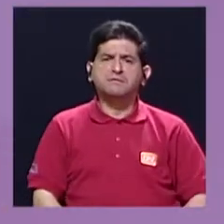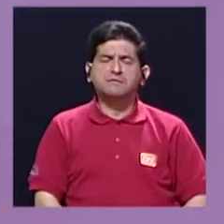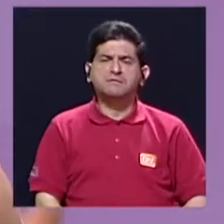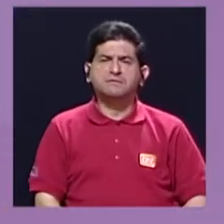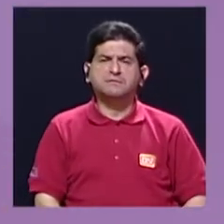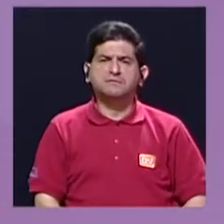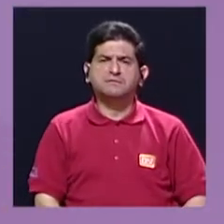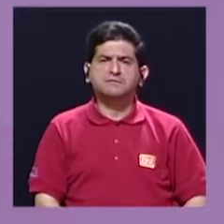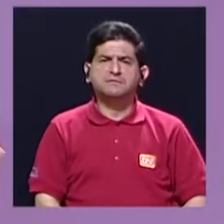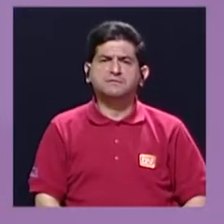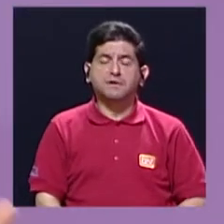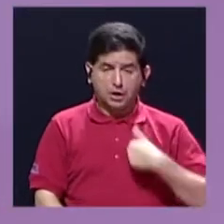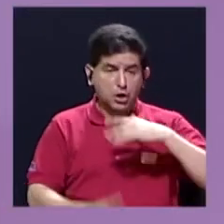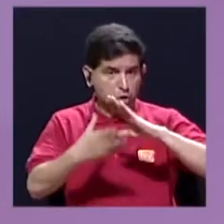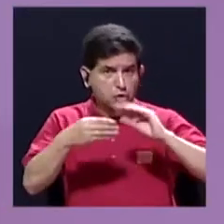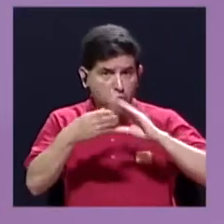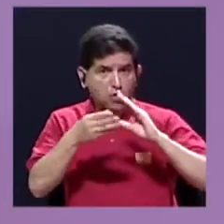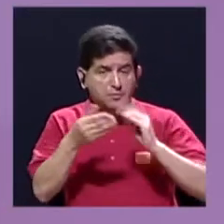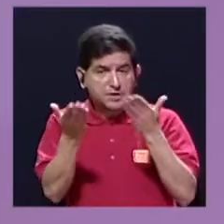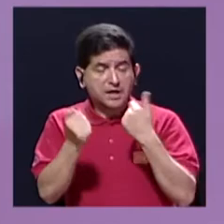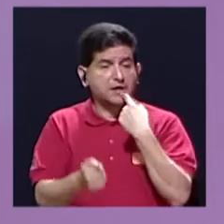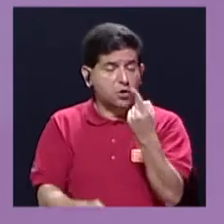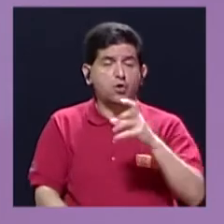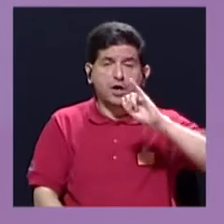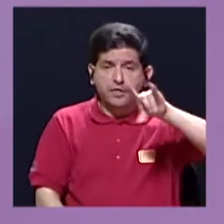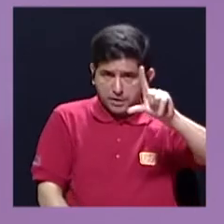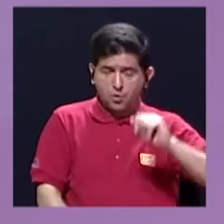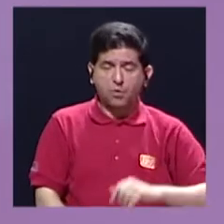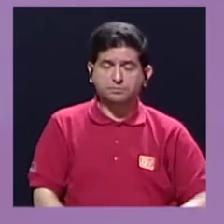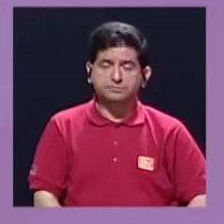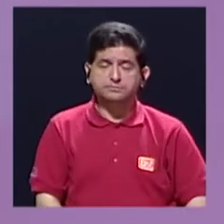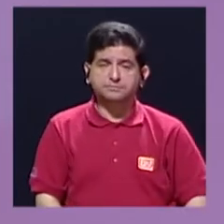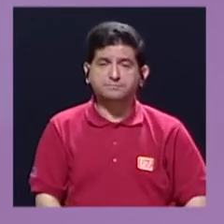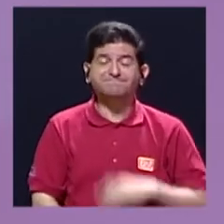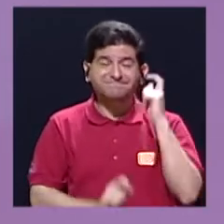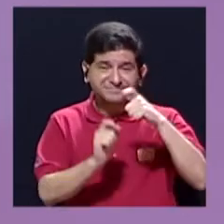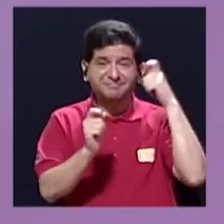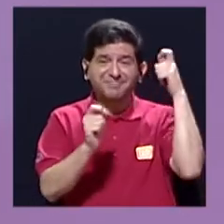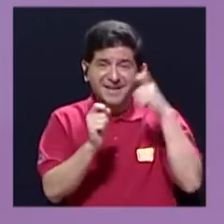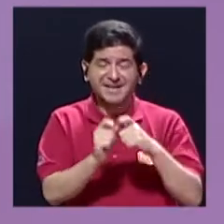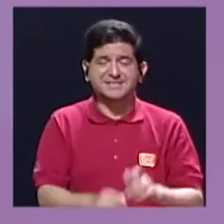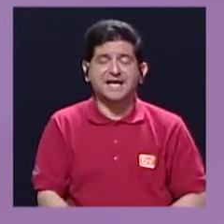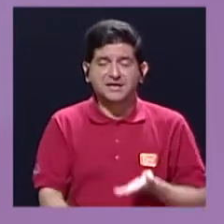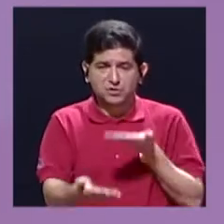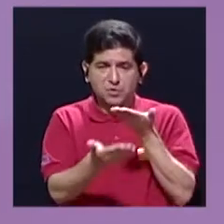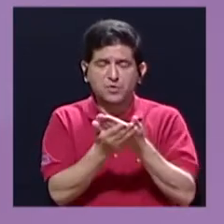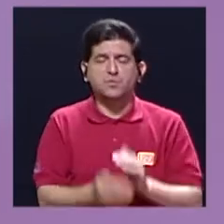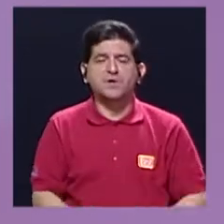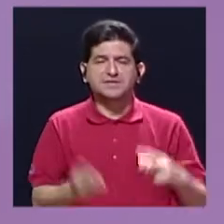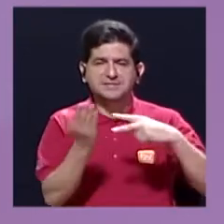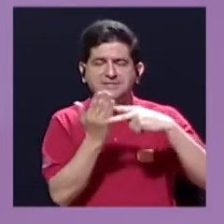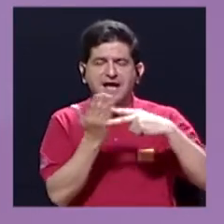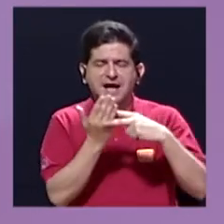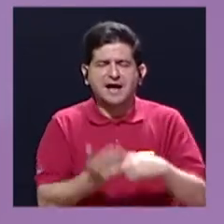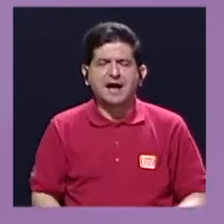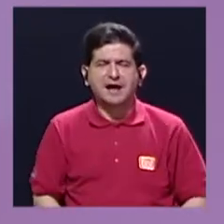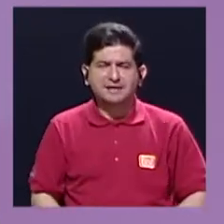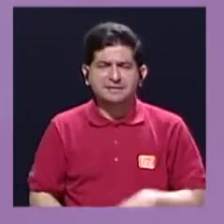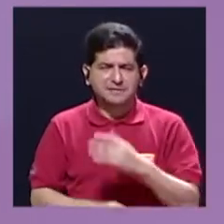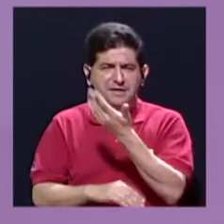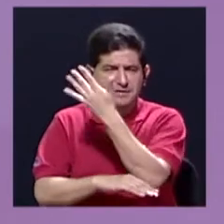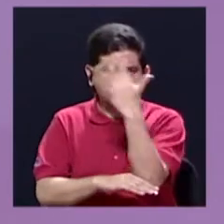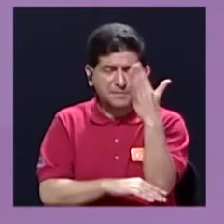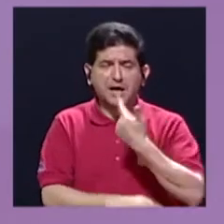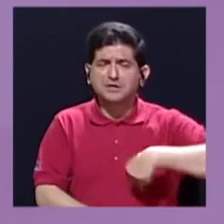quiero comentar aquí lo que dijo don Jorge, que justo la propuesta del Jardín Botánico fue una de las propuestas que